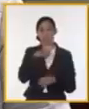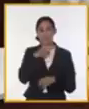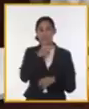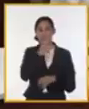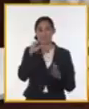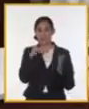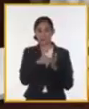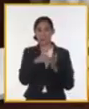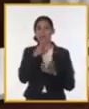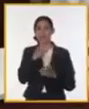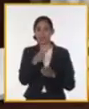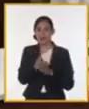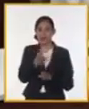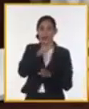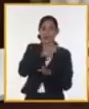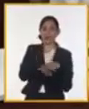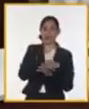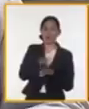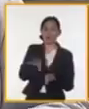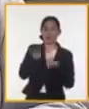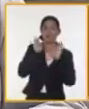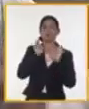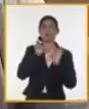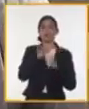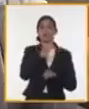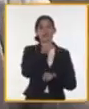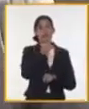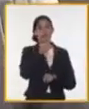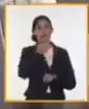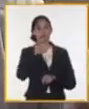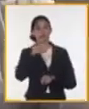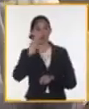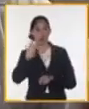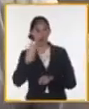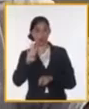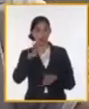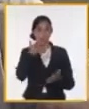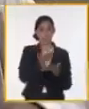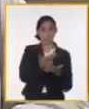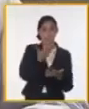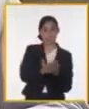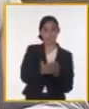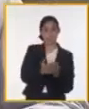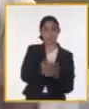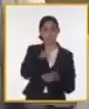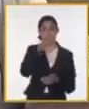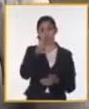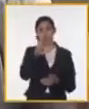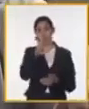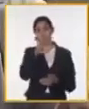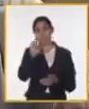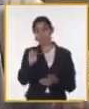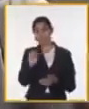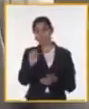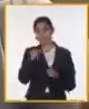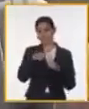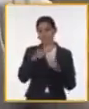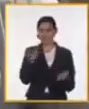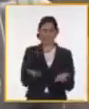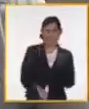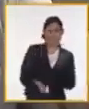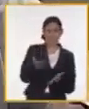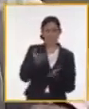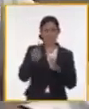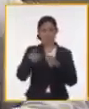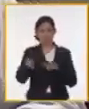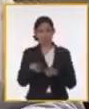el compañero Julio. Porque hay 224 cooperativas que tienen hoy menos de 20 toneladas por hectárea en el país. Sí, pero tenemos 150 que tienen